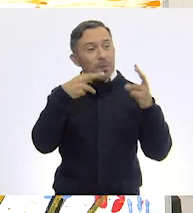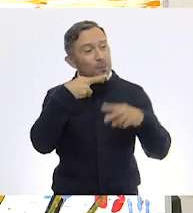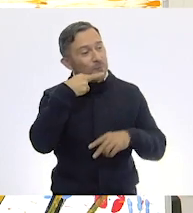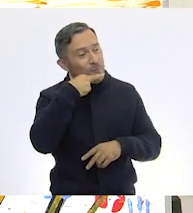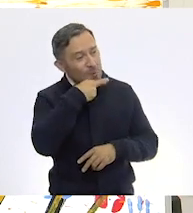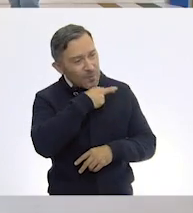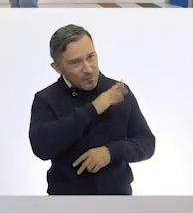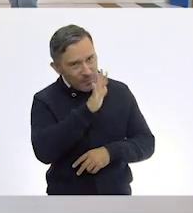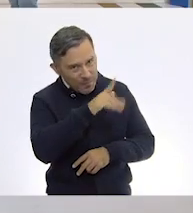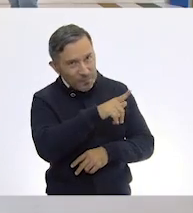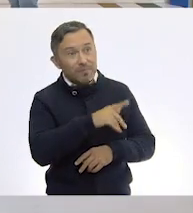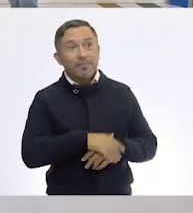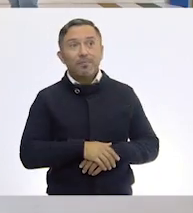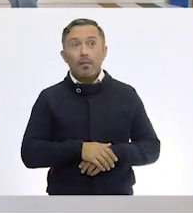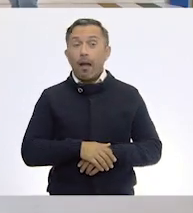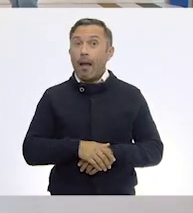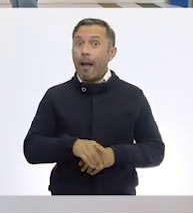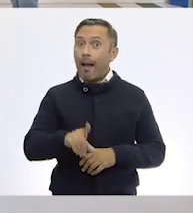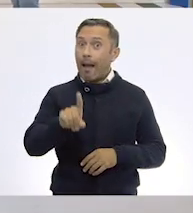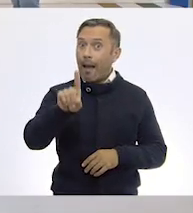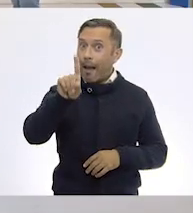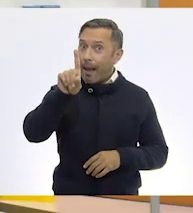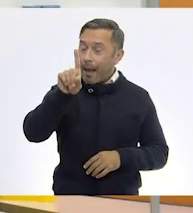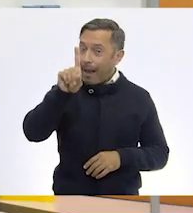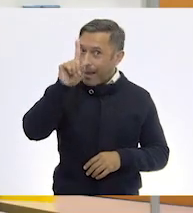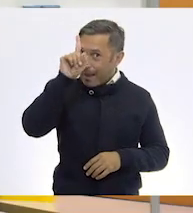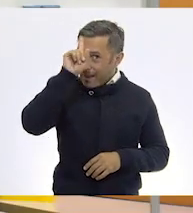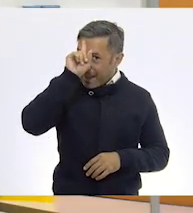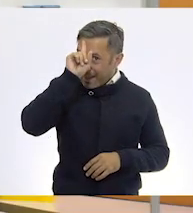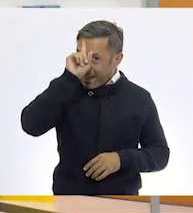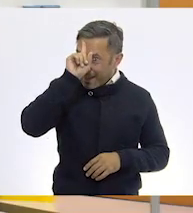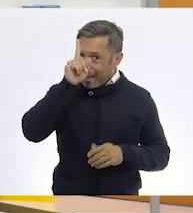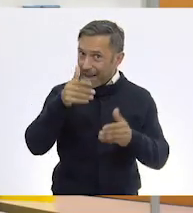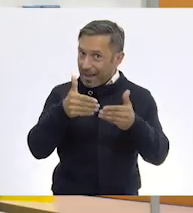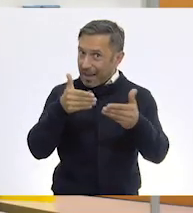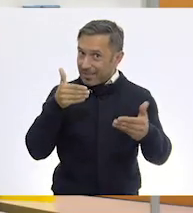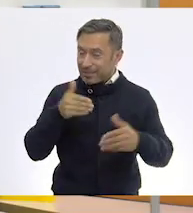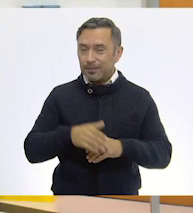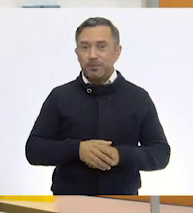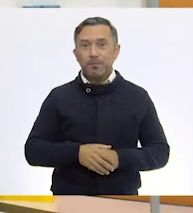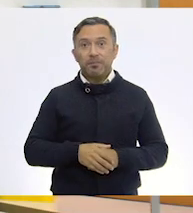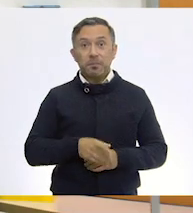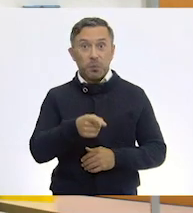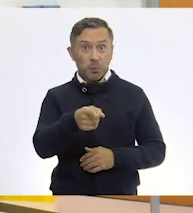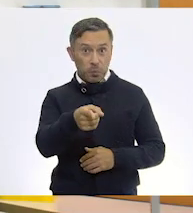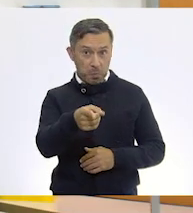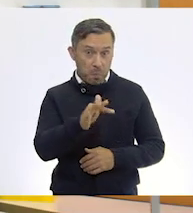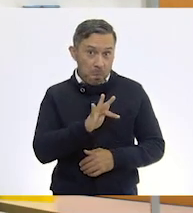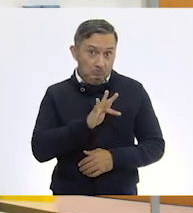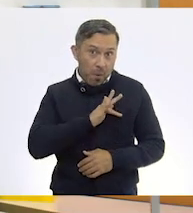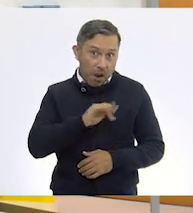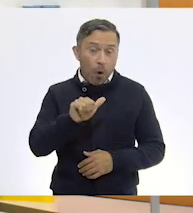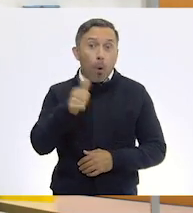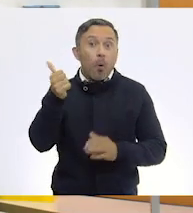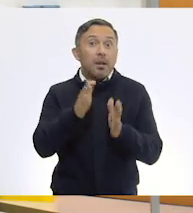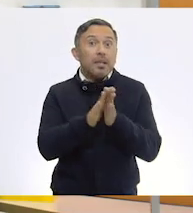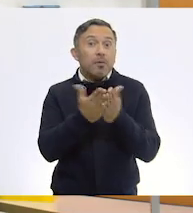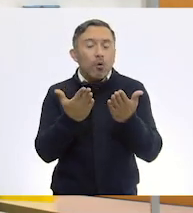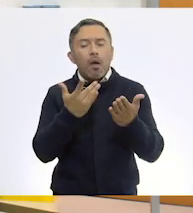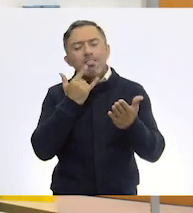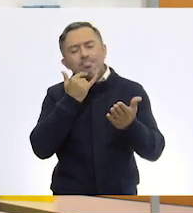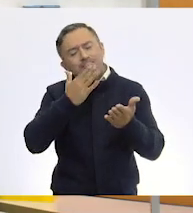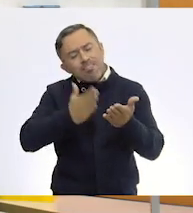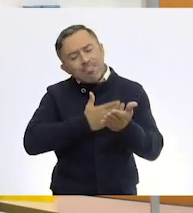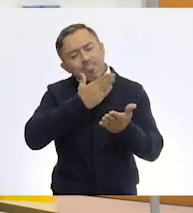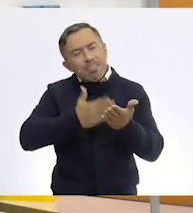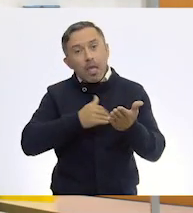pronto, Panchito. Ay, pero antes... Si te es posible, consulta otros libros y comenta el tema de hoy con